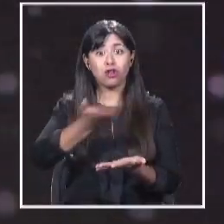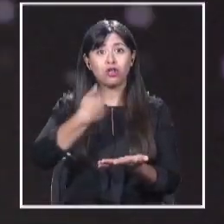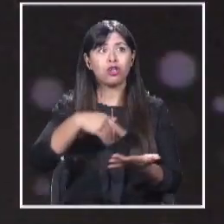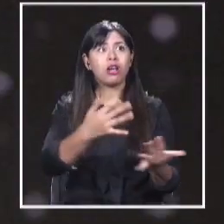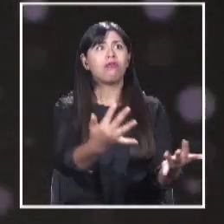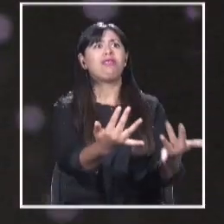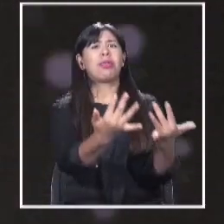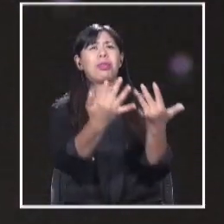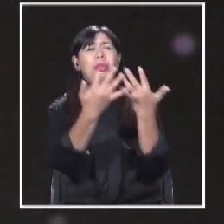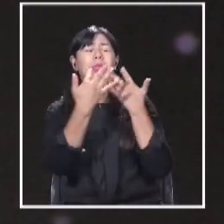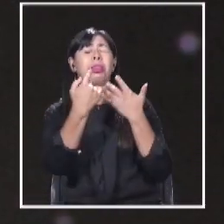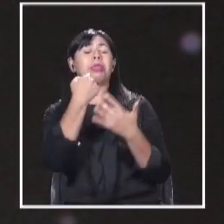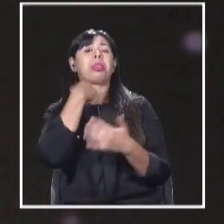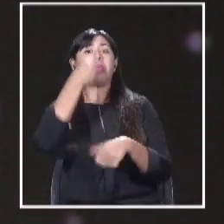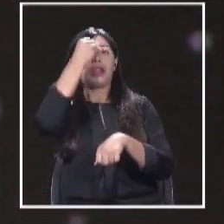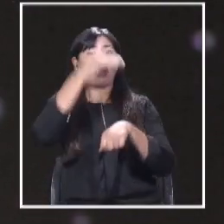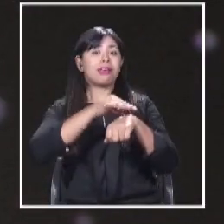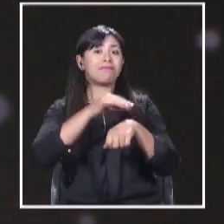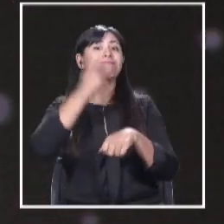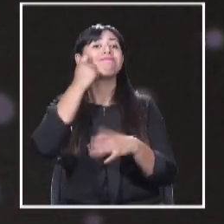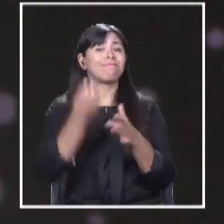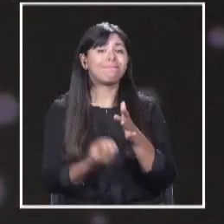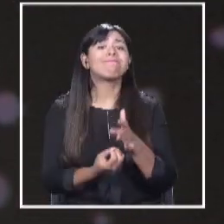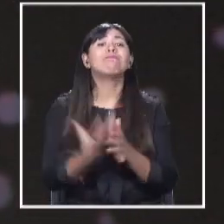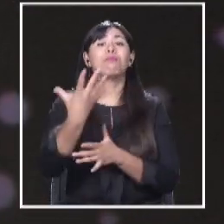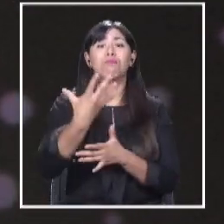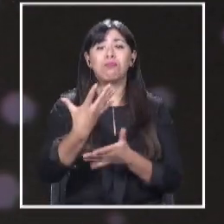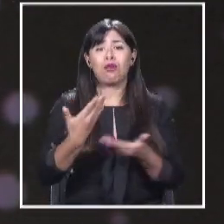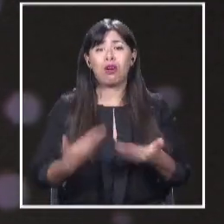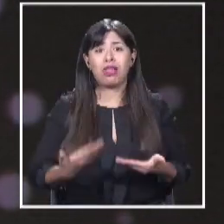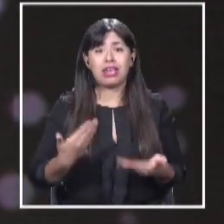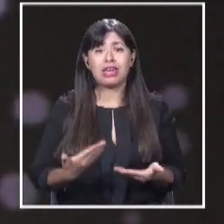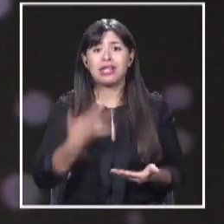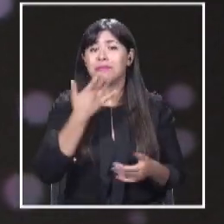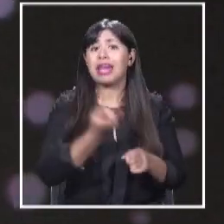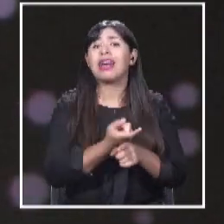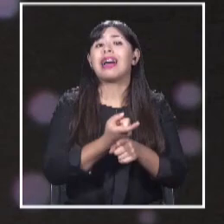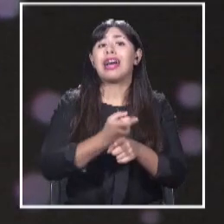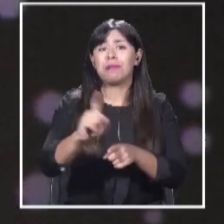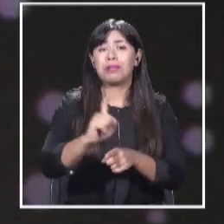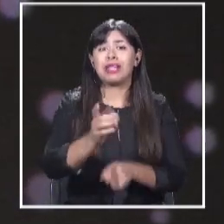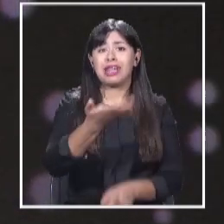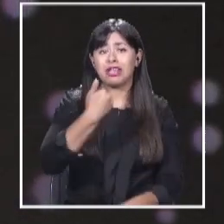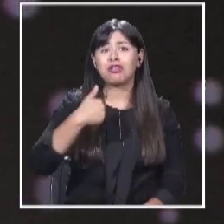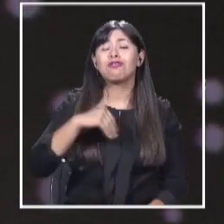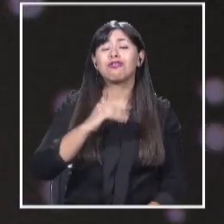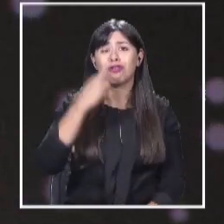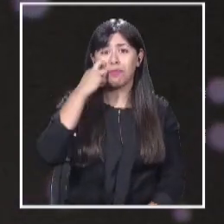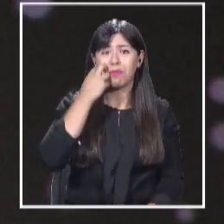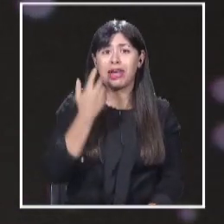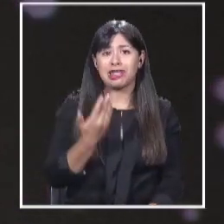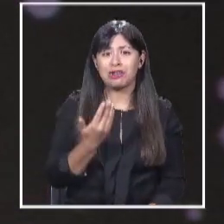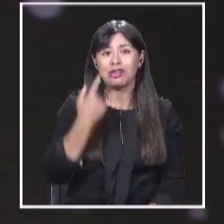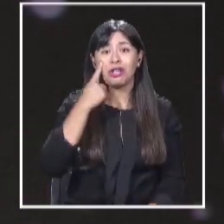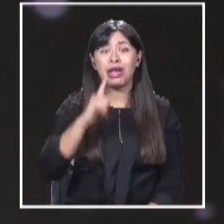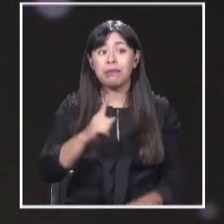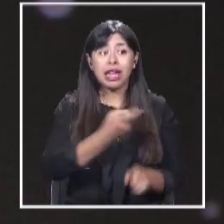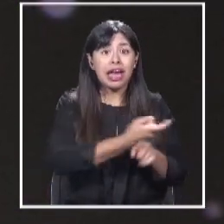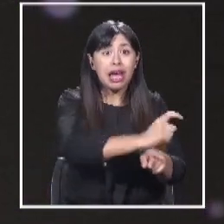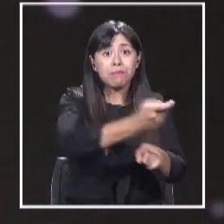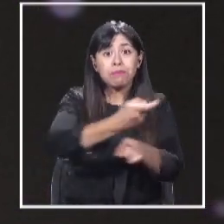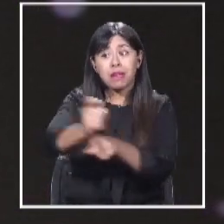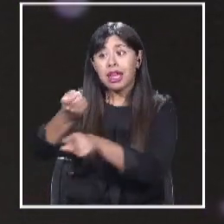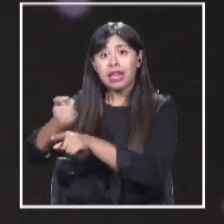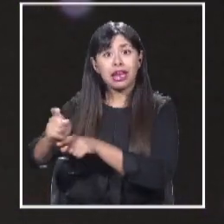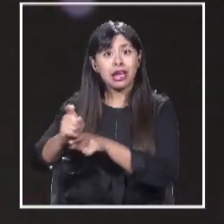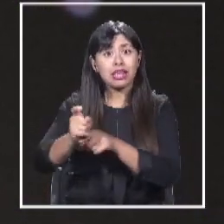grandes infecciones es un signo de modernidad porque es realmente una amenaza para nuestra especie, pero no lo ha sido para ninguna